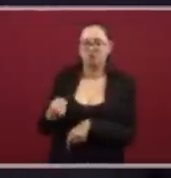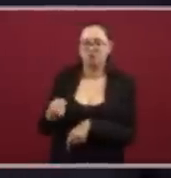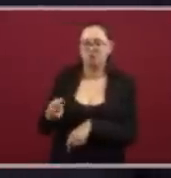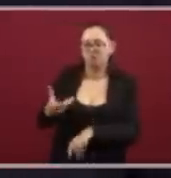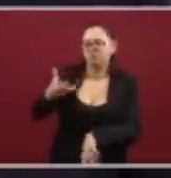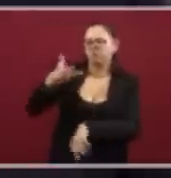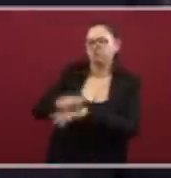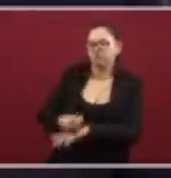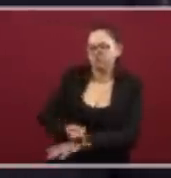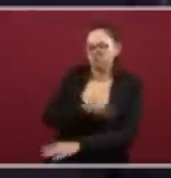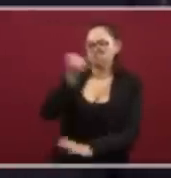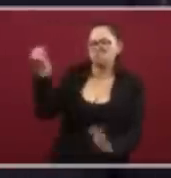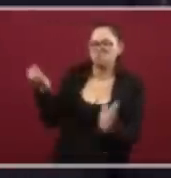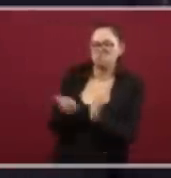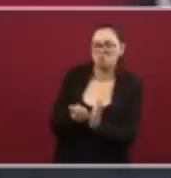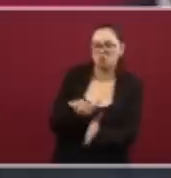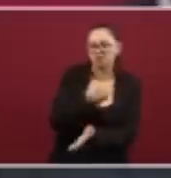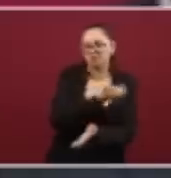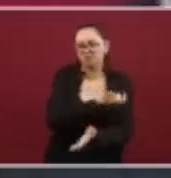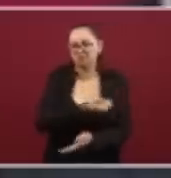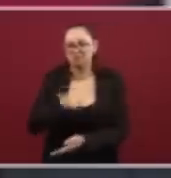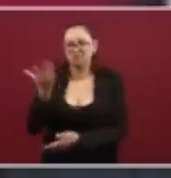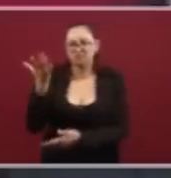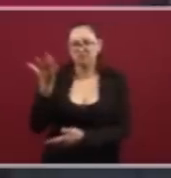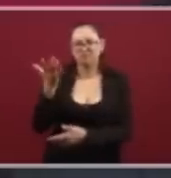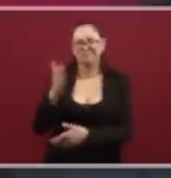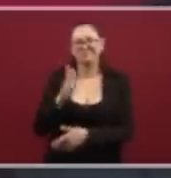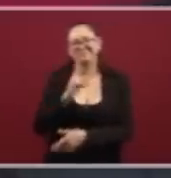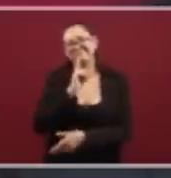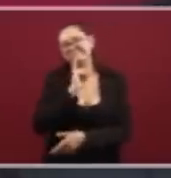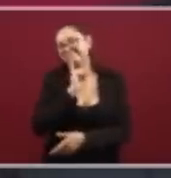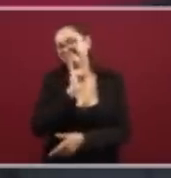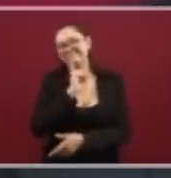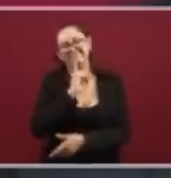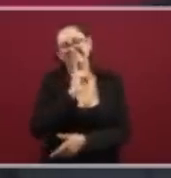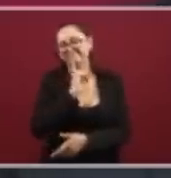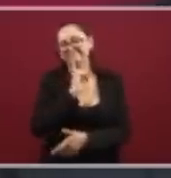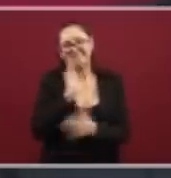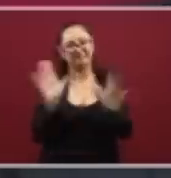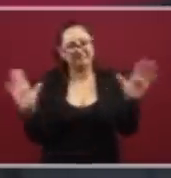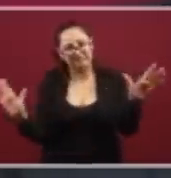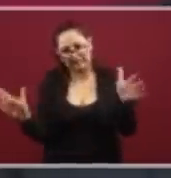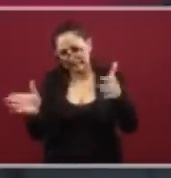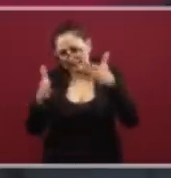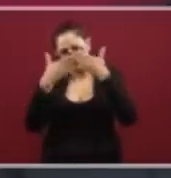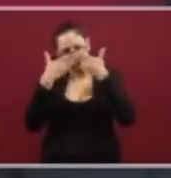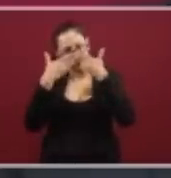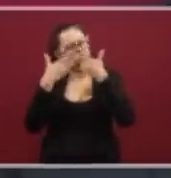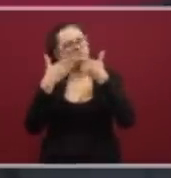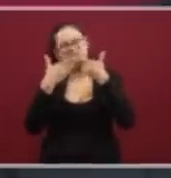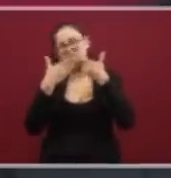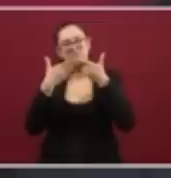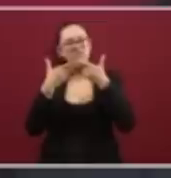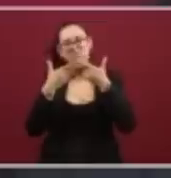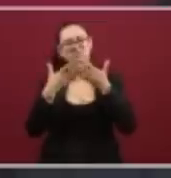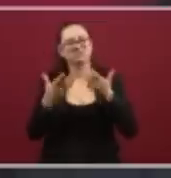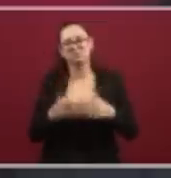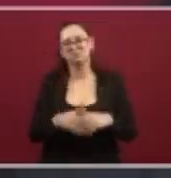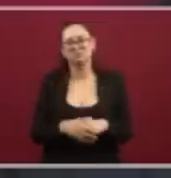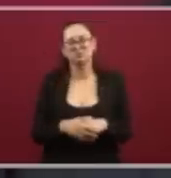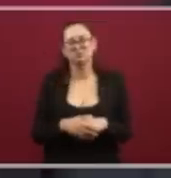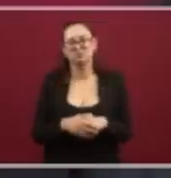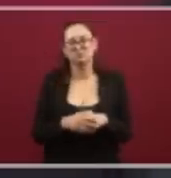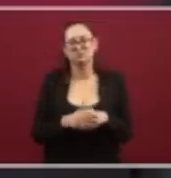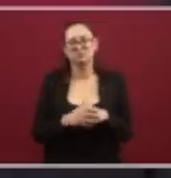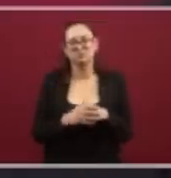tarifas aranceles no cerrarnos ayer hablaba yo